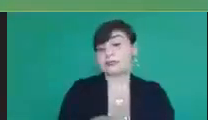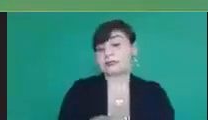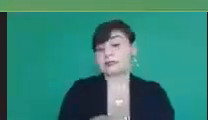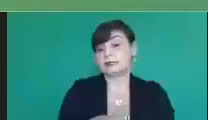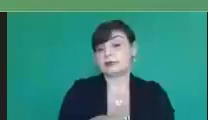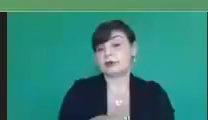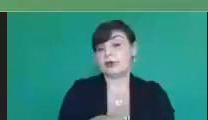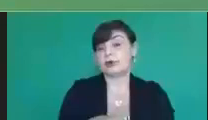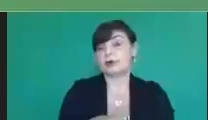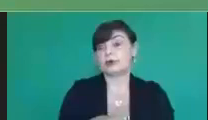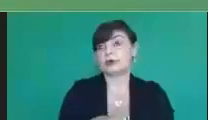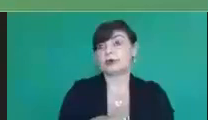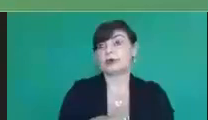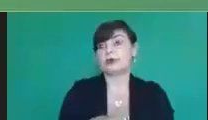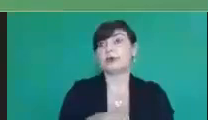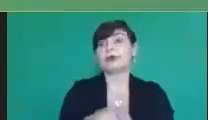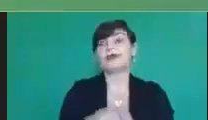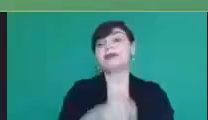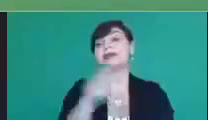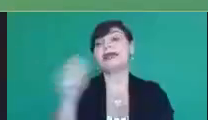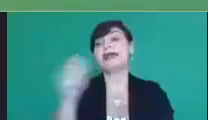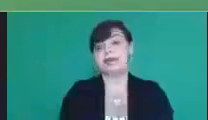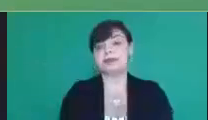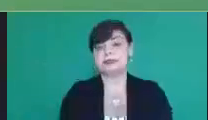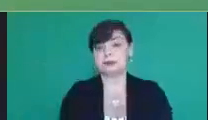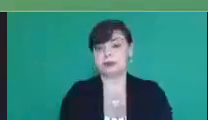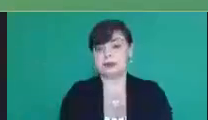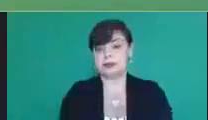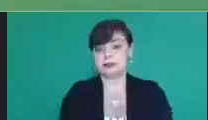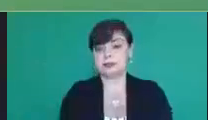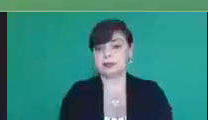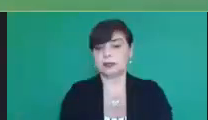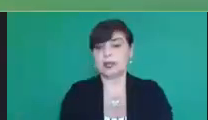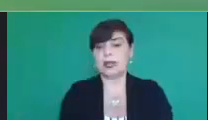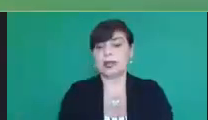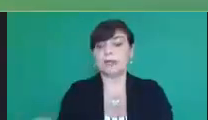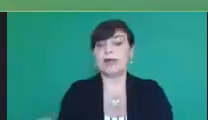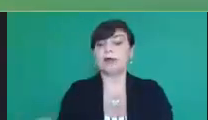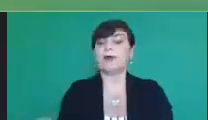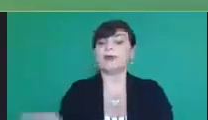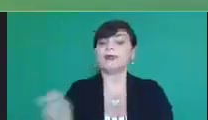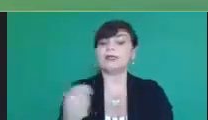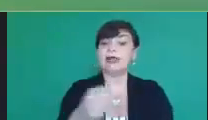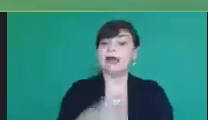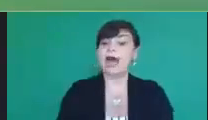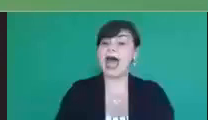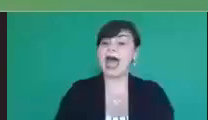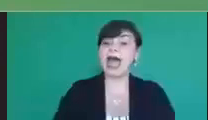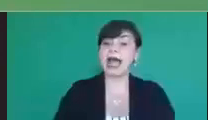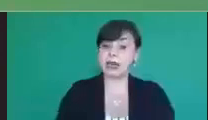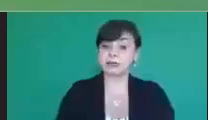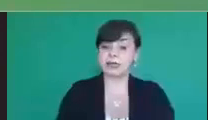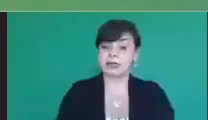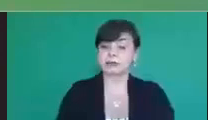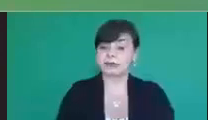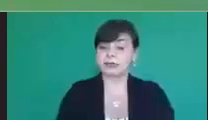básicamente son solamente tratadas sintomáticamente, pero no se llega a la